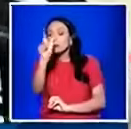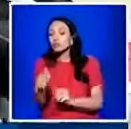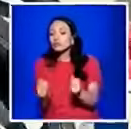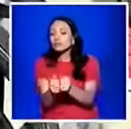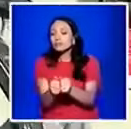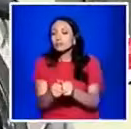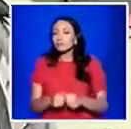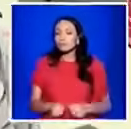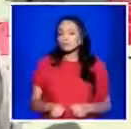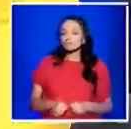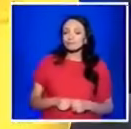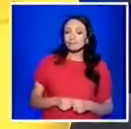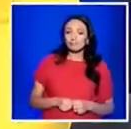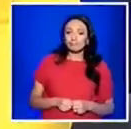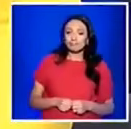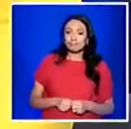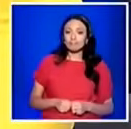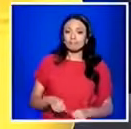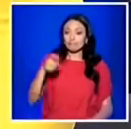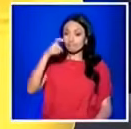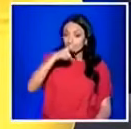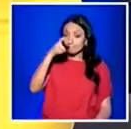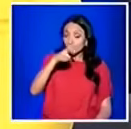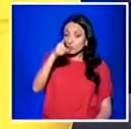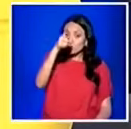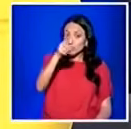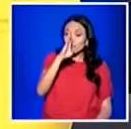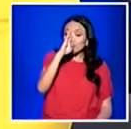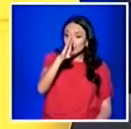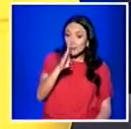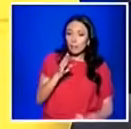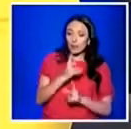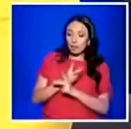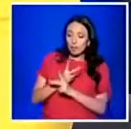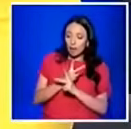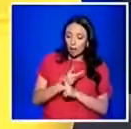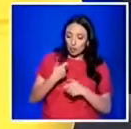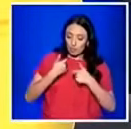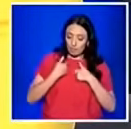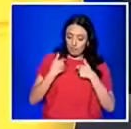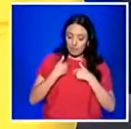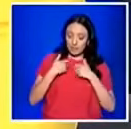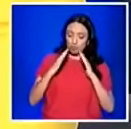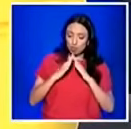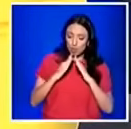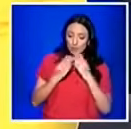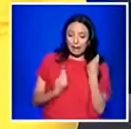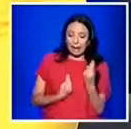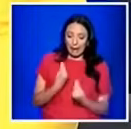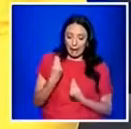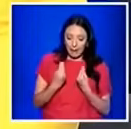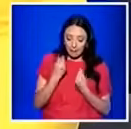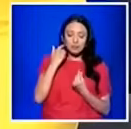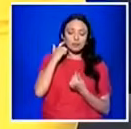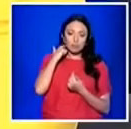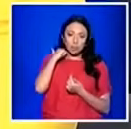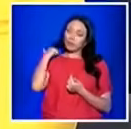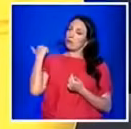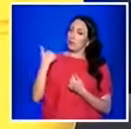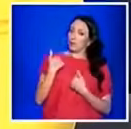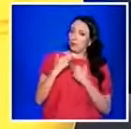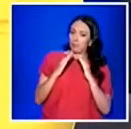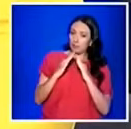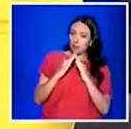escapó. Por eso es necesario, vecino, que usted implemente medidas de seguridad en casa. ¿Qué podemos hacer desde